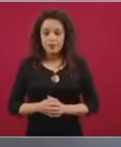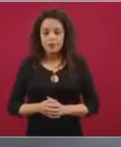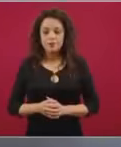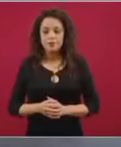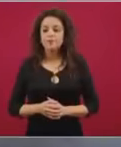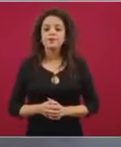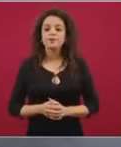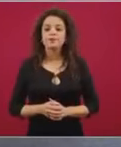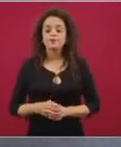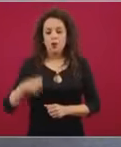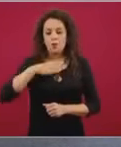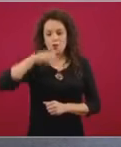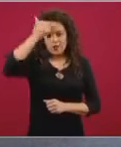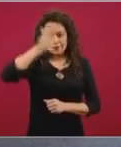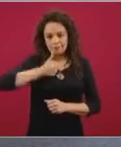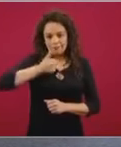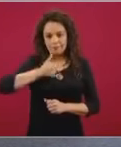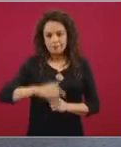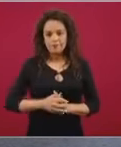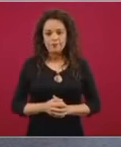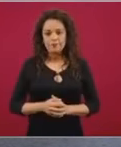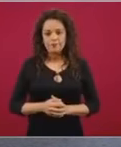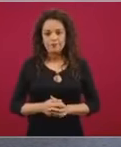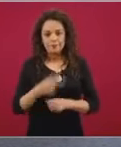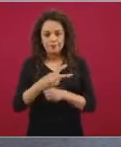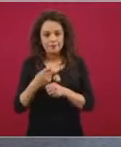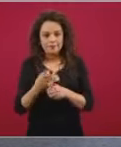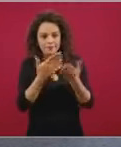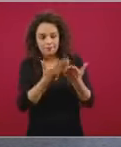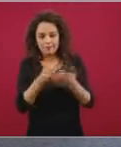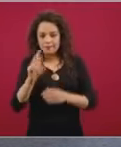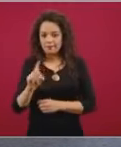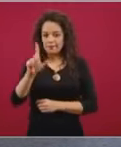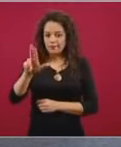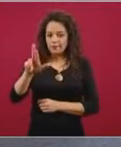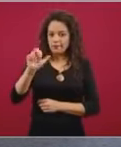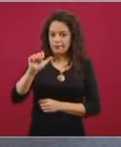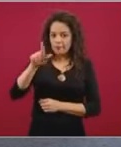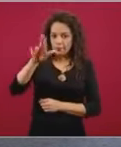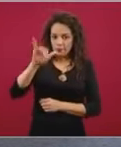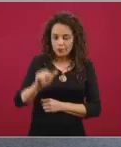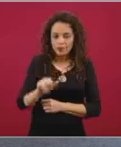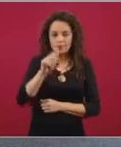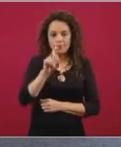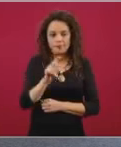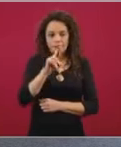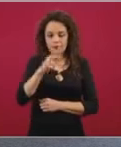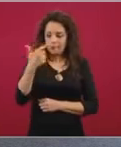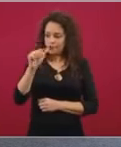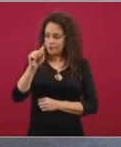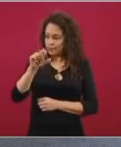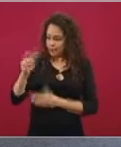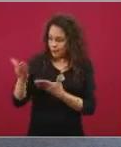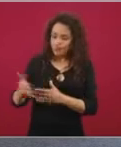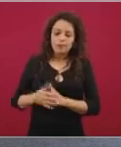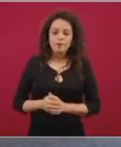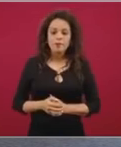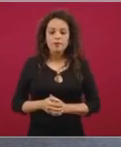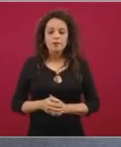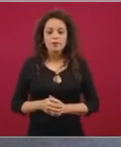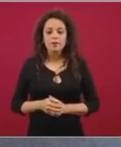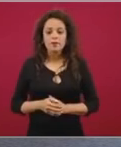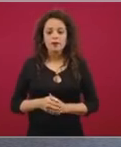Buenas noches a la invitada, al doctor Alomía, al doctor Gatell. Un comentario nada más, es Marilina.